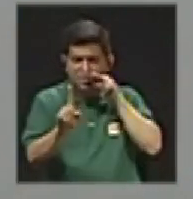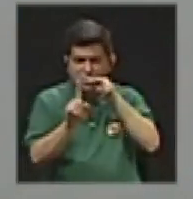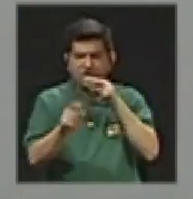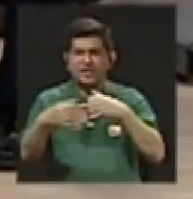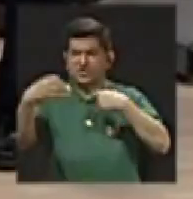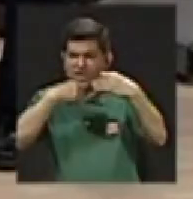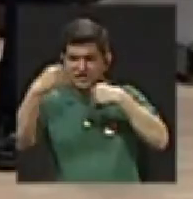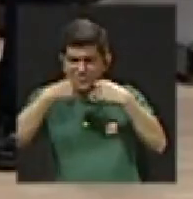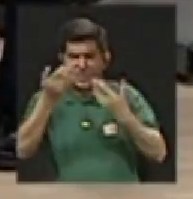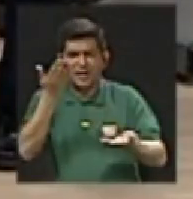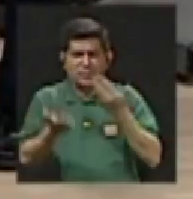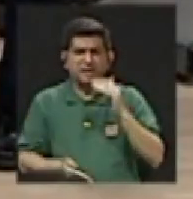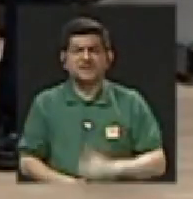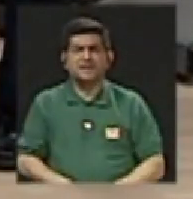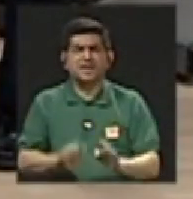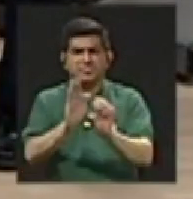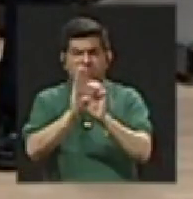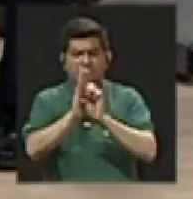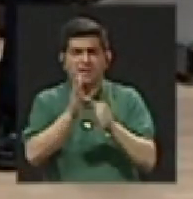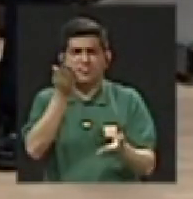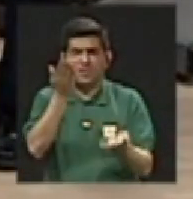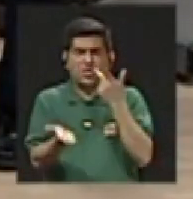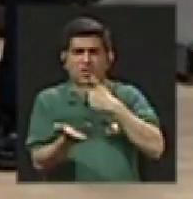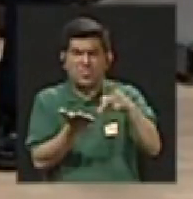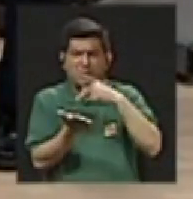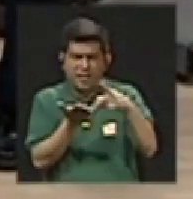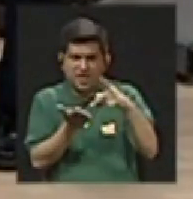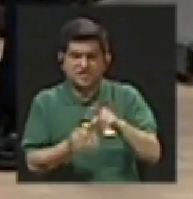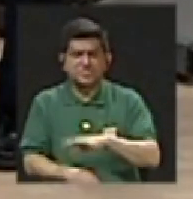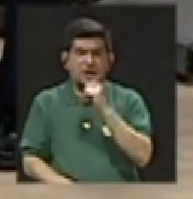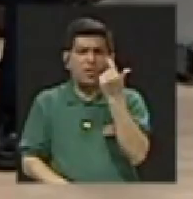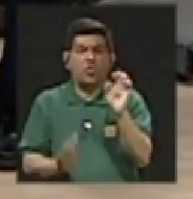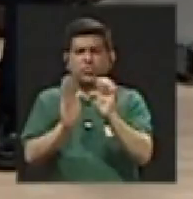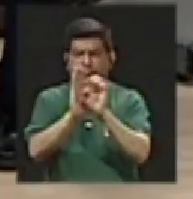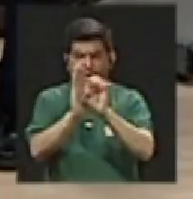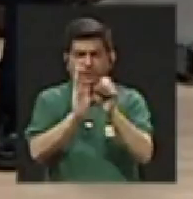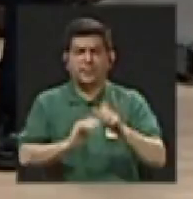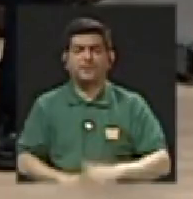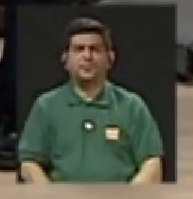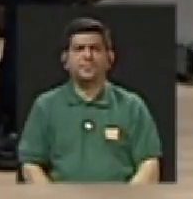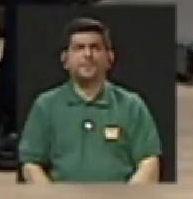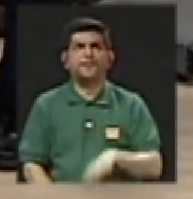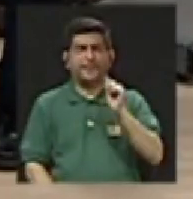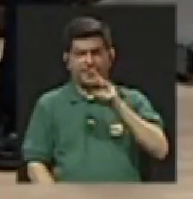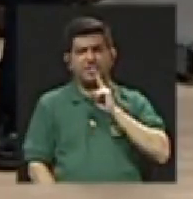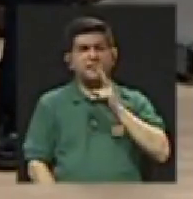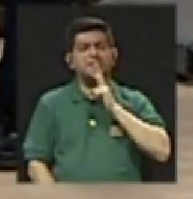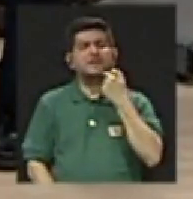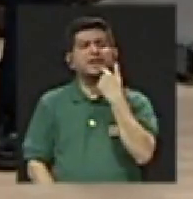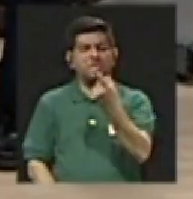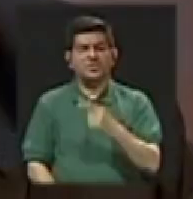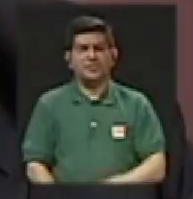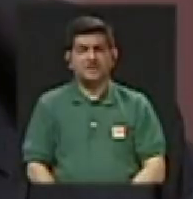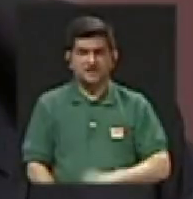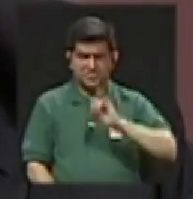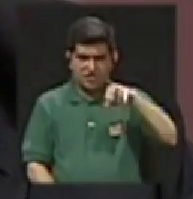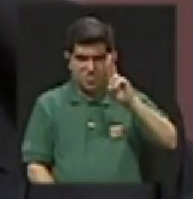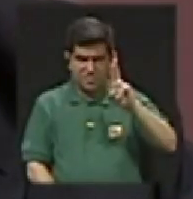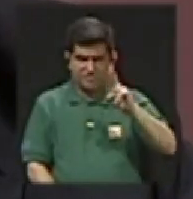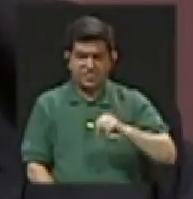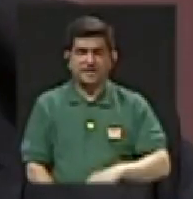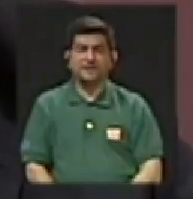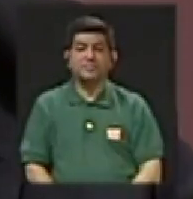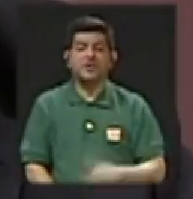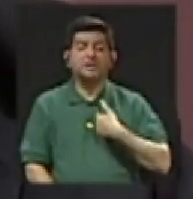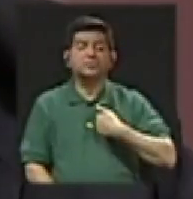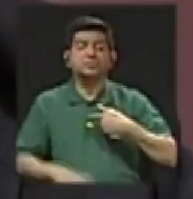poquito, tal vez usando el ejemplo de balanza de pagos o algún otro ejemplo. Sí, es muy cierto lo que dice usted, don Juan. Si